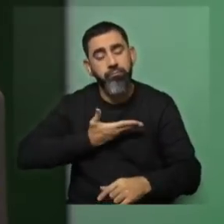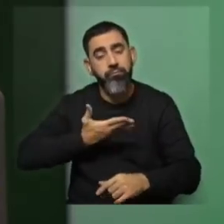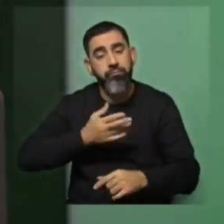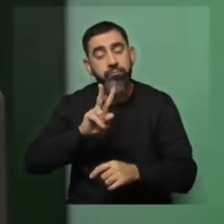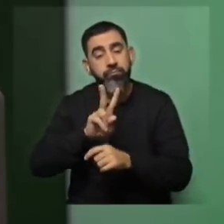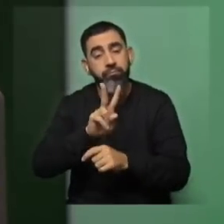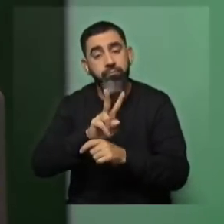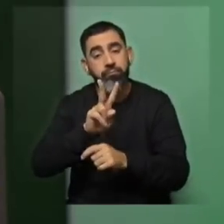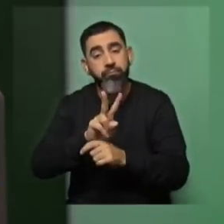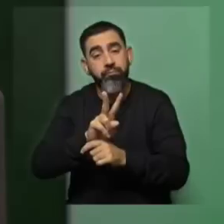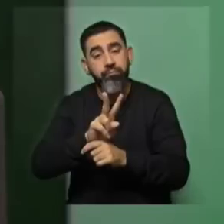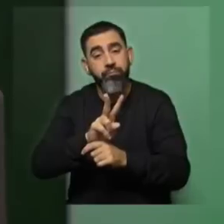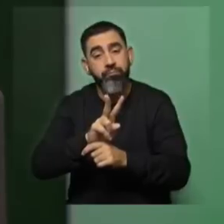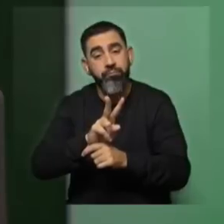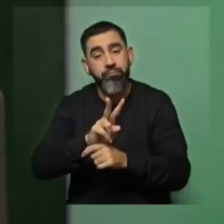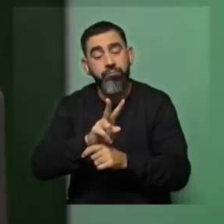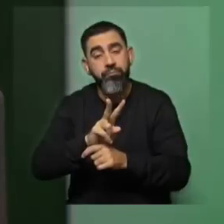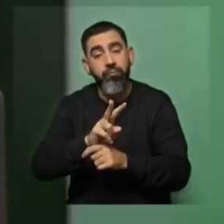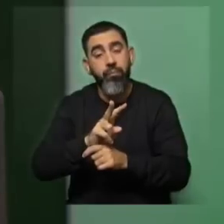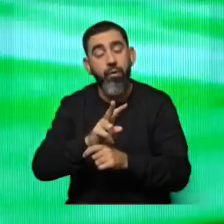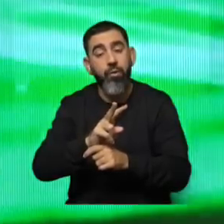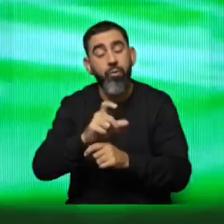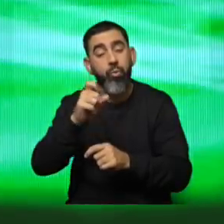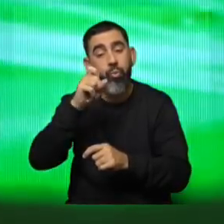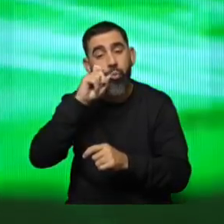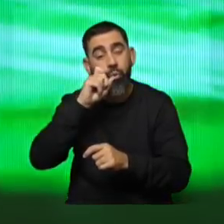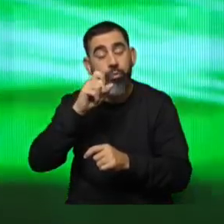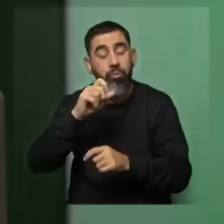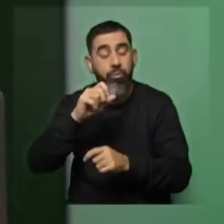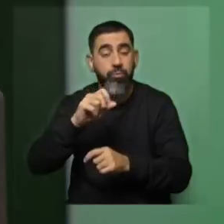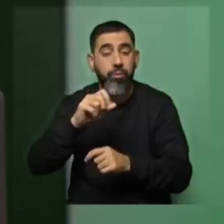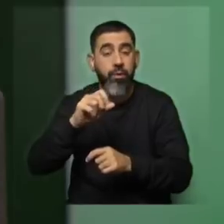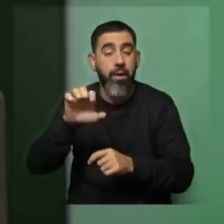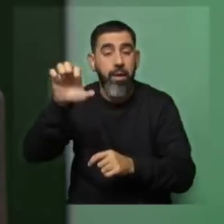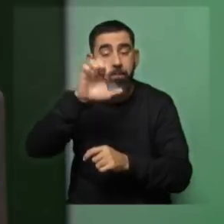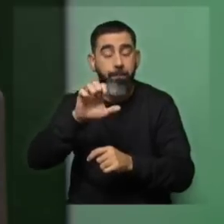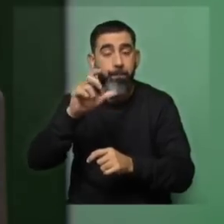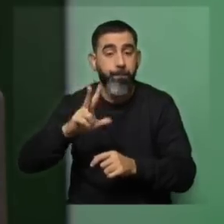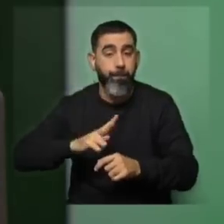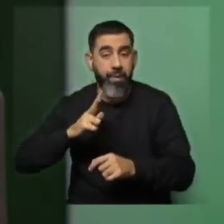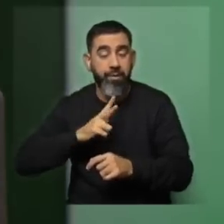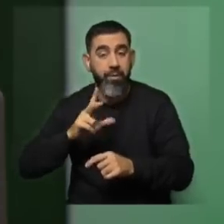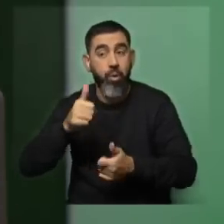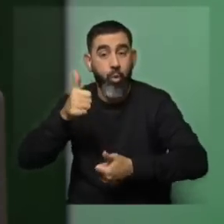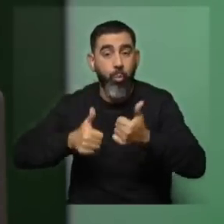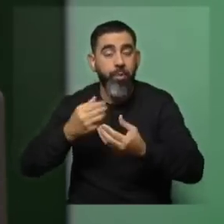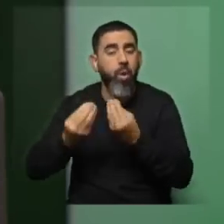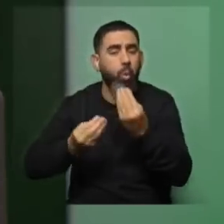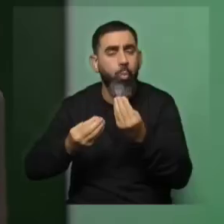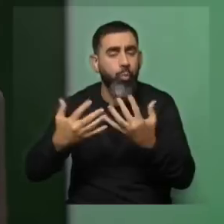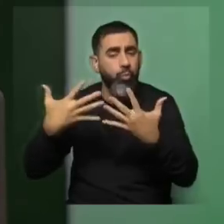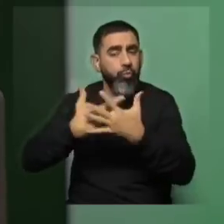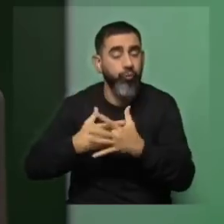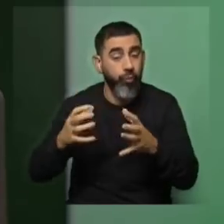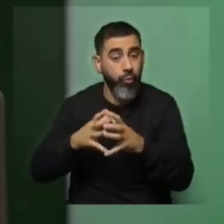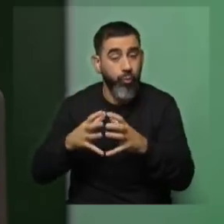regulación los alejamientos turísticos que también ha sido una competencia como viene eso como sigue afectando